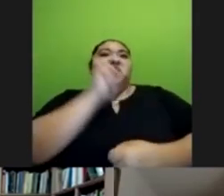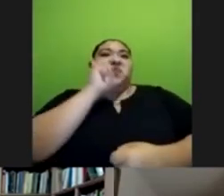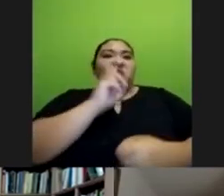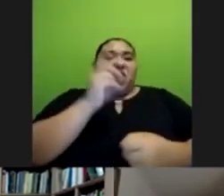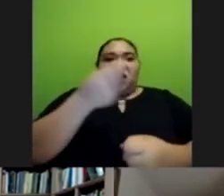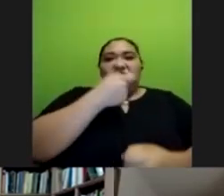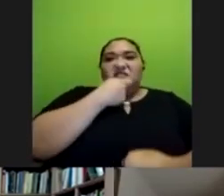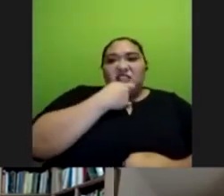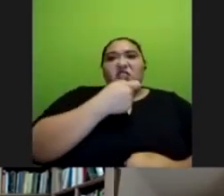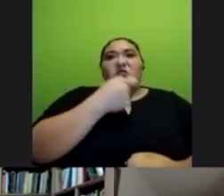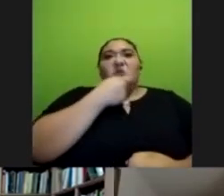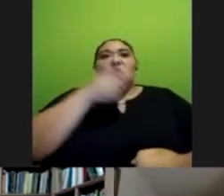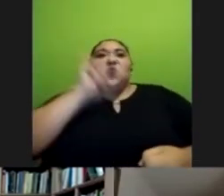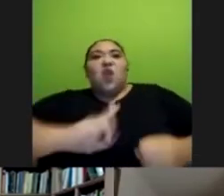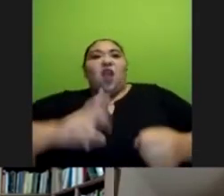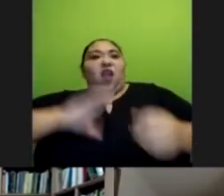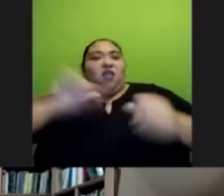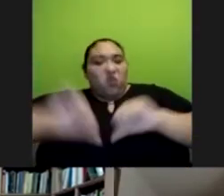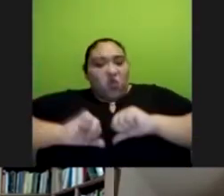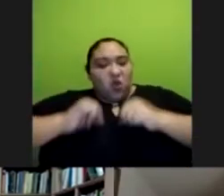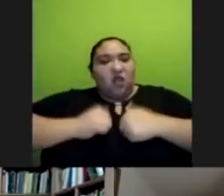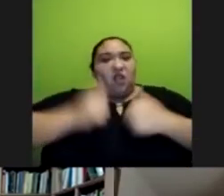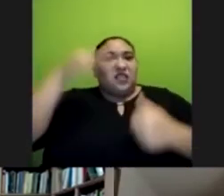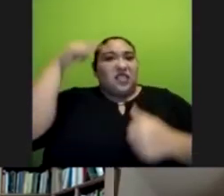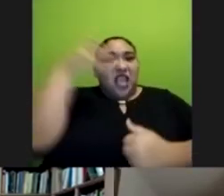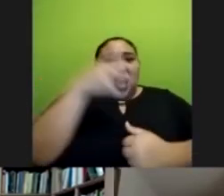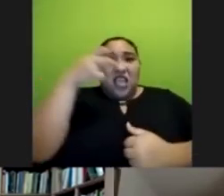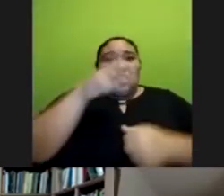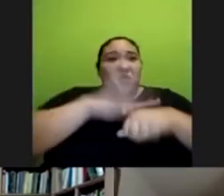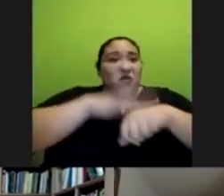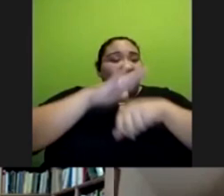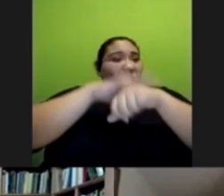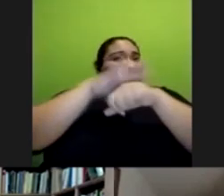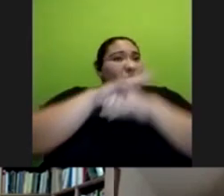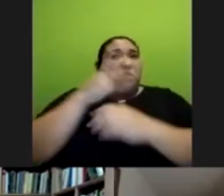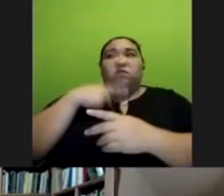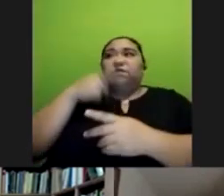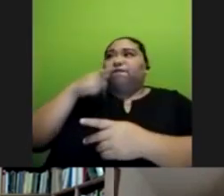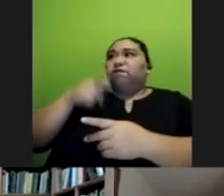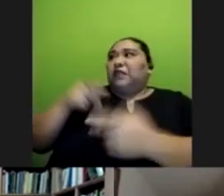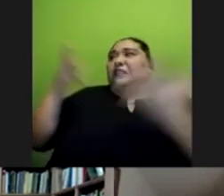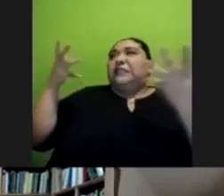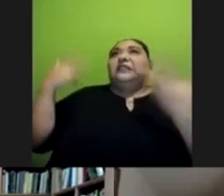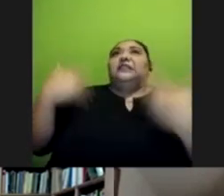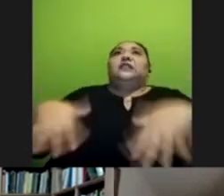nuevas condiciones de convivencia o por no poder cumplir las condiciones